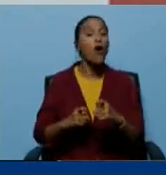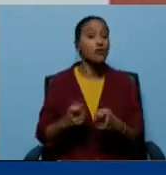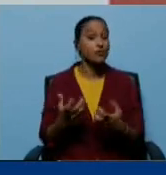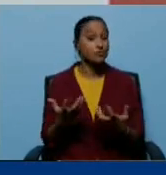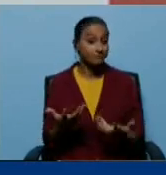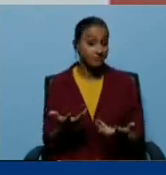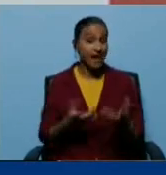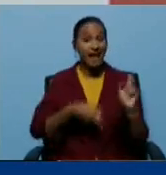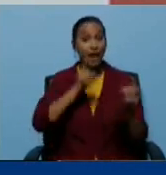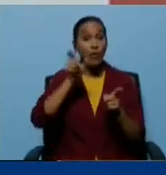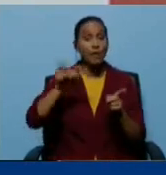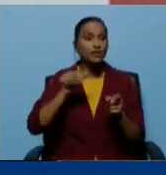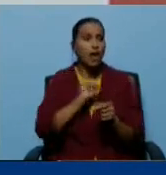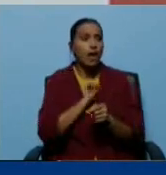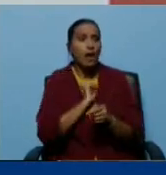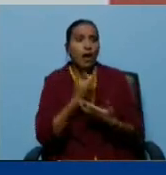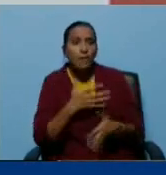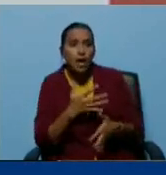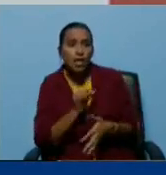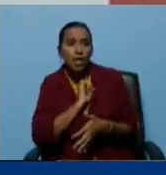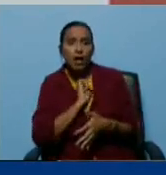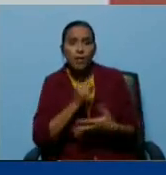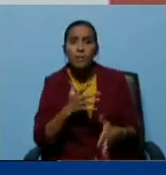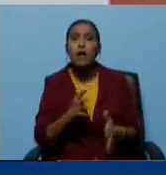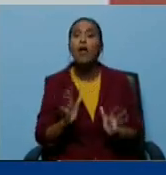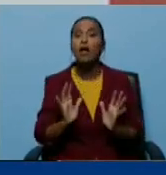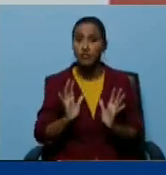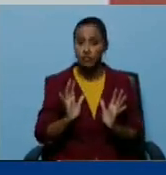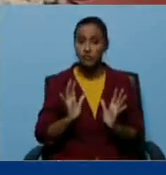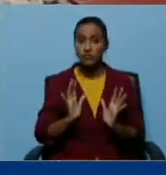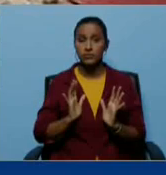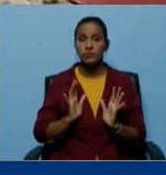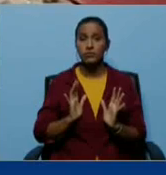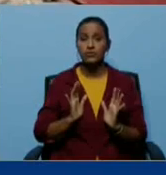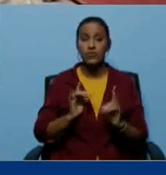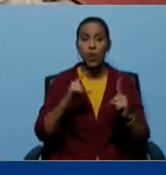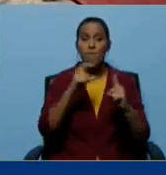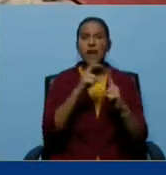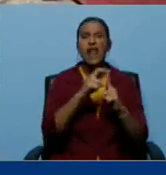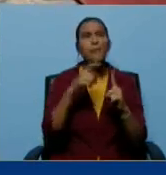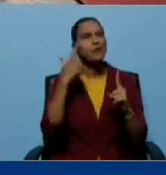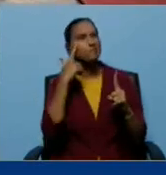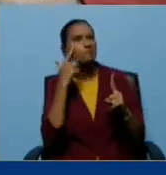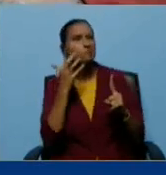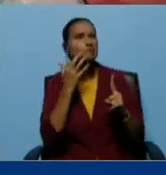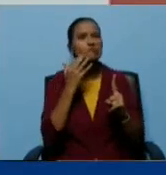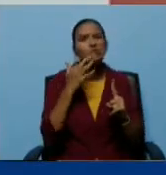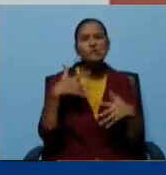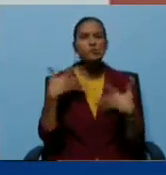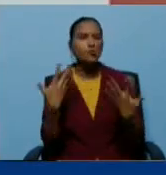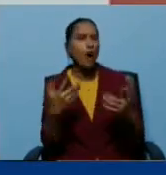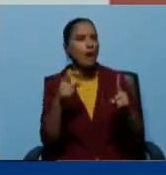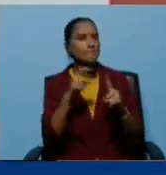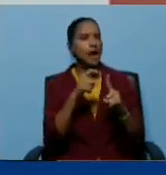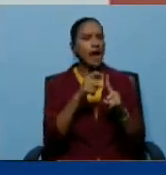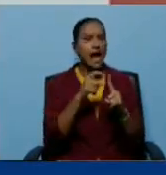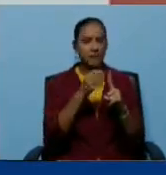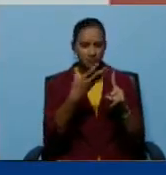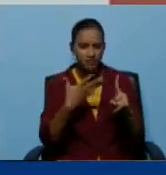Carreño, que se me ocurre ahorita una palabra decente. A otros los atemorizó,